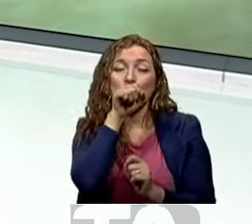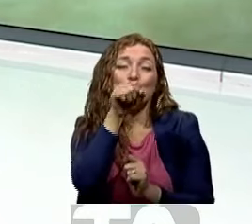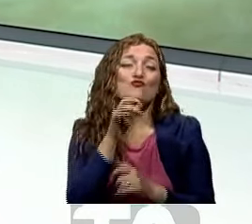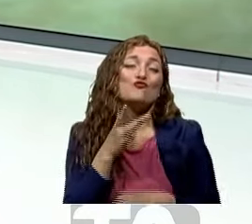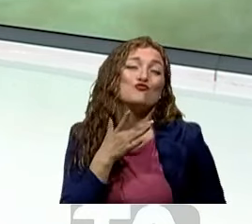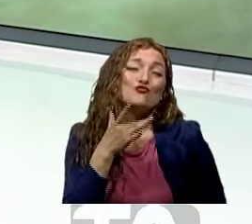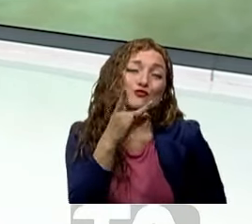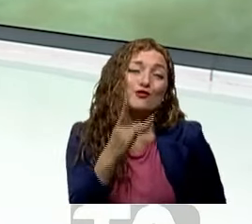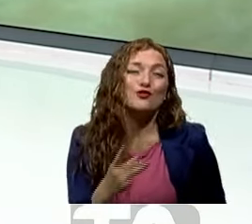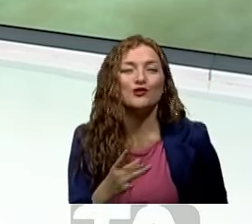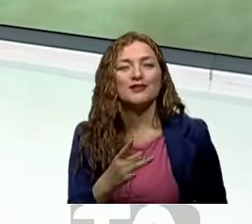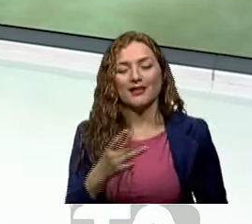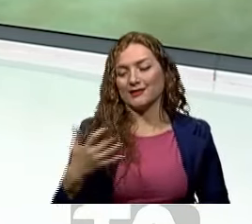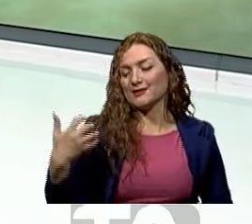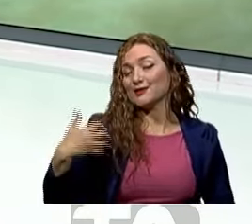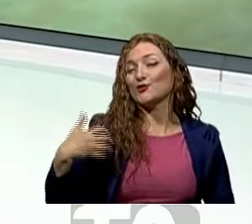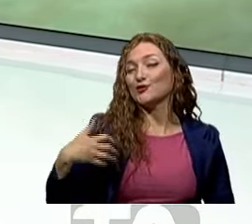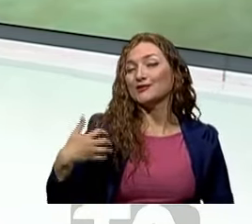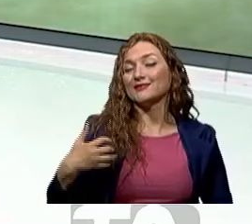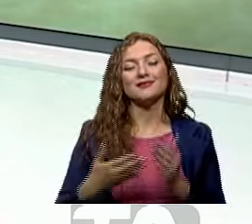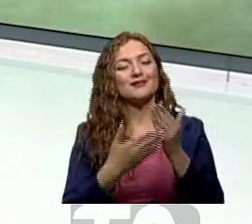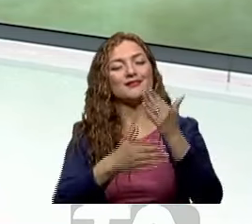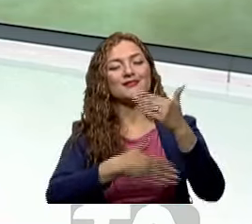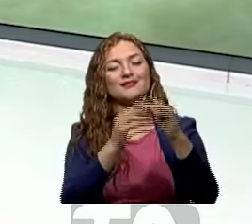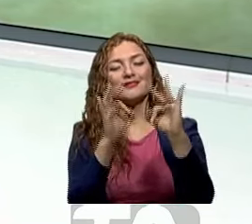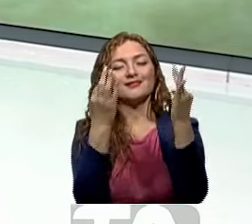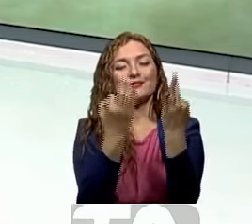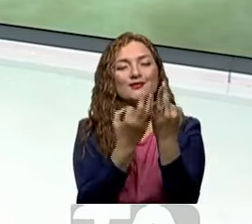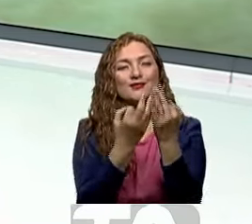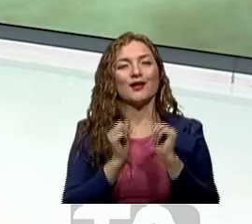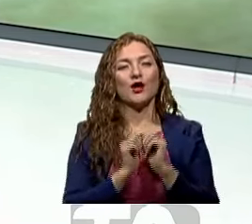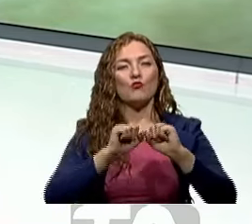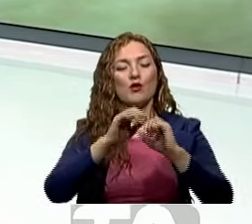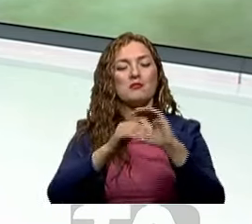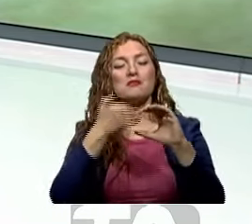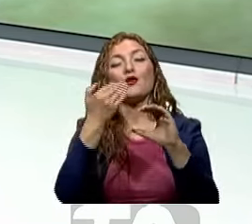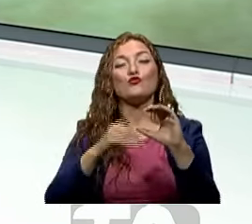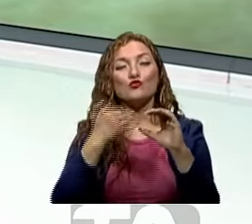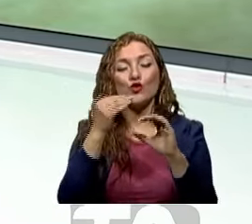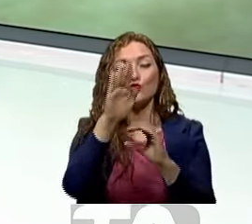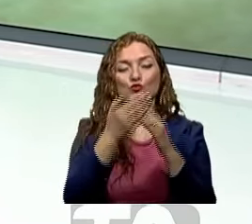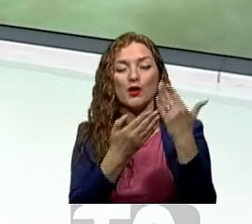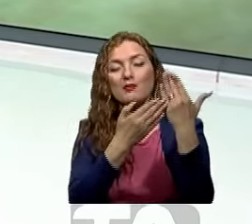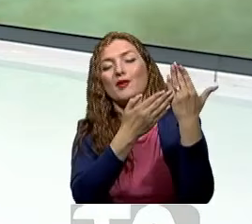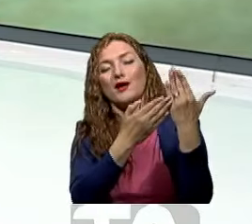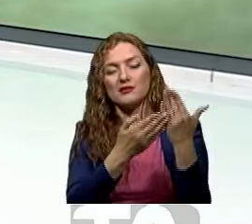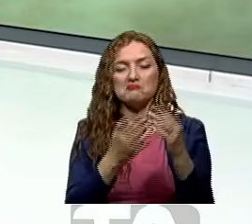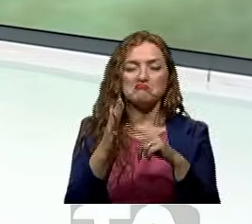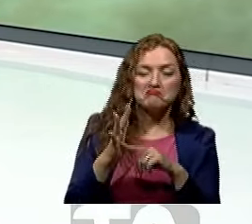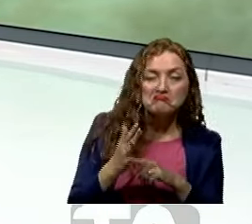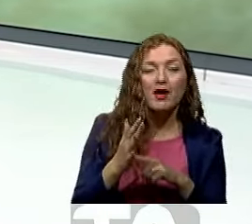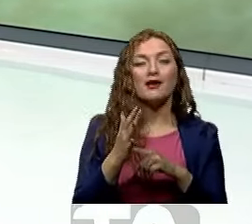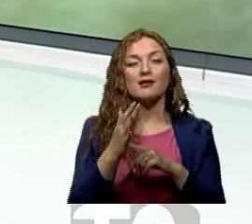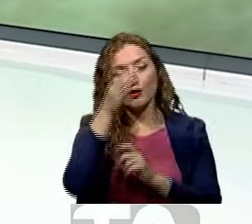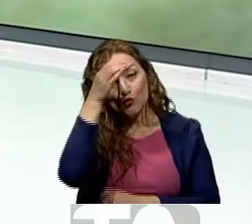esta música argentina, pero arrancamos con eventos para toda la familia. No se olviden que pueden enviarme sus eventos, ferias y